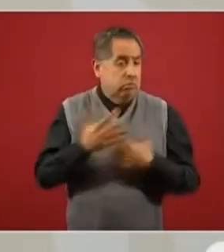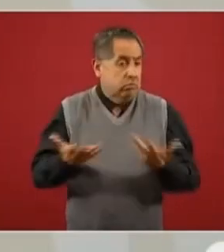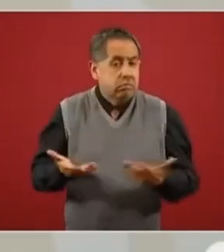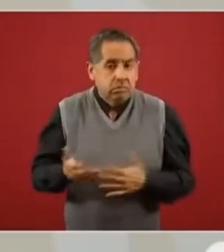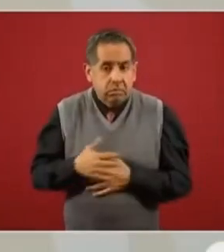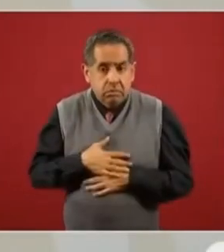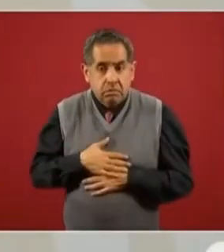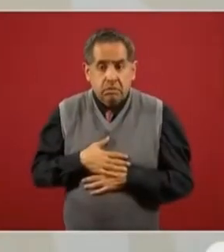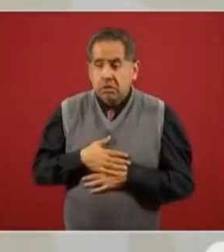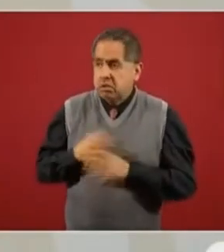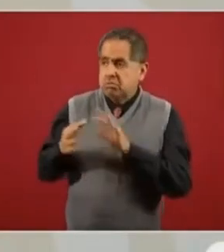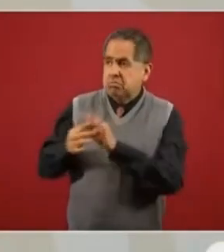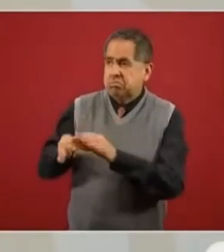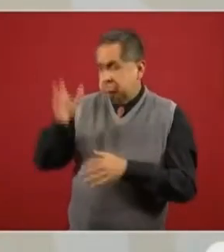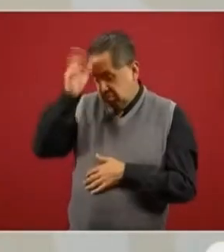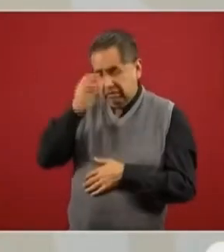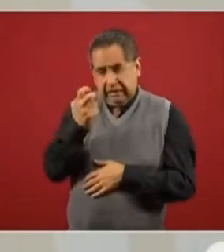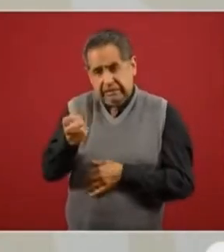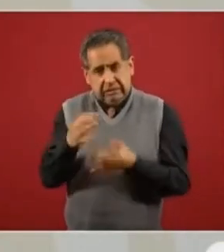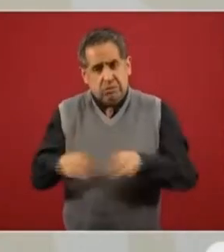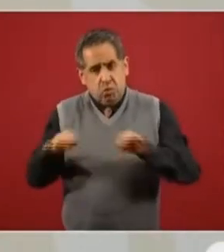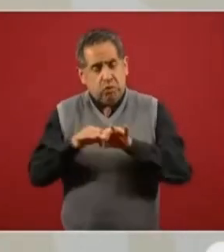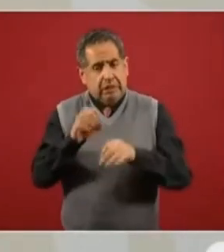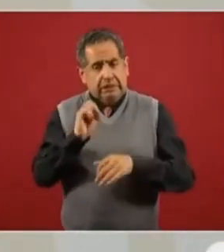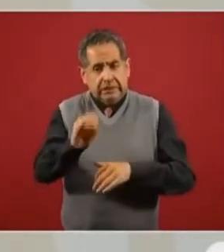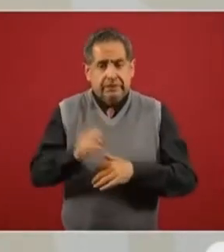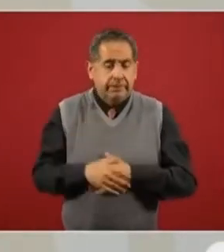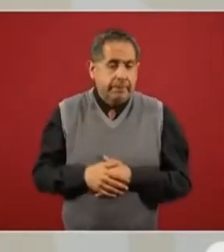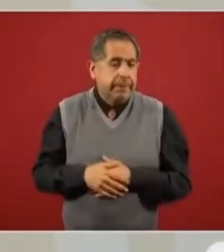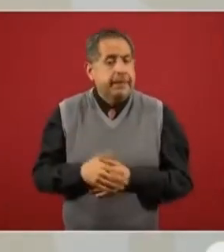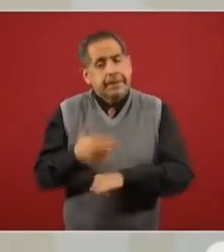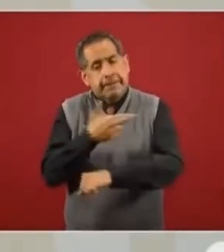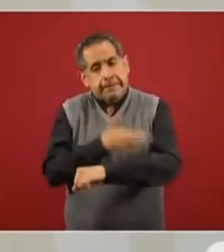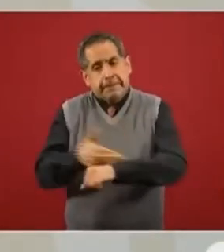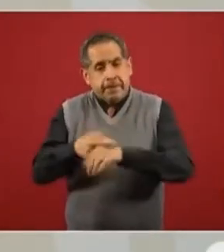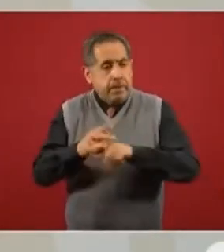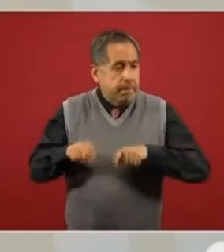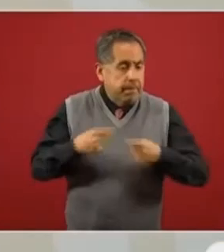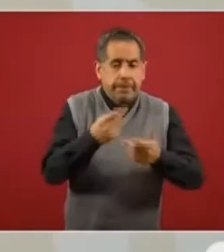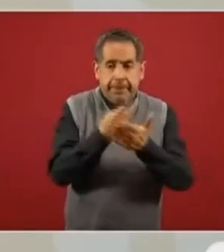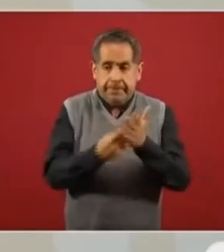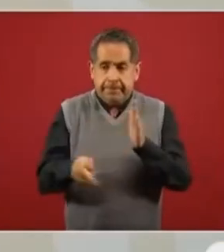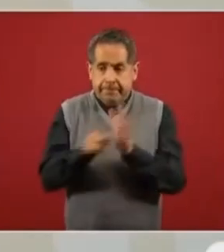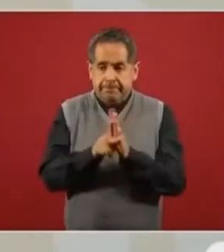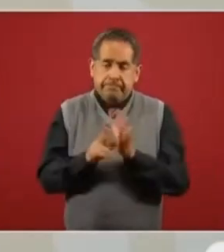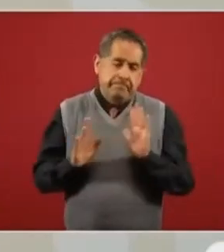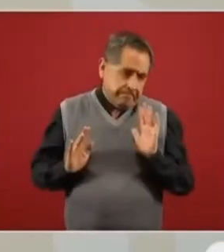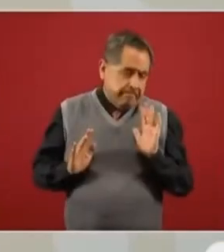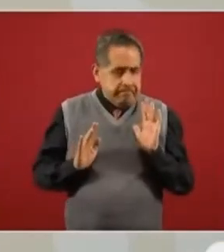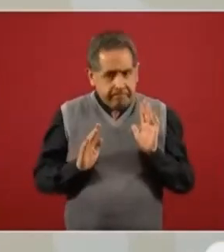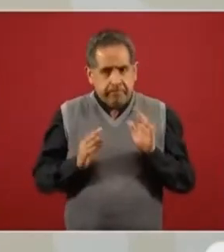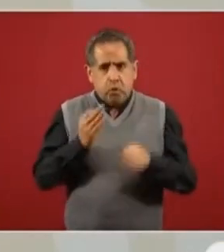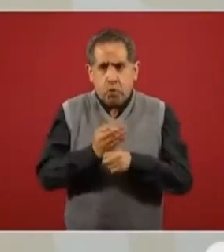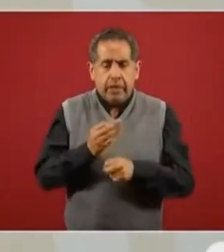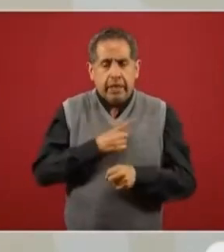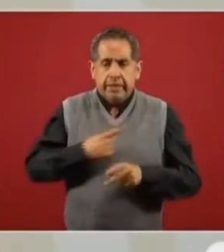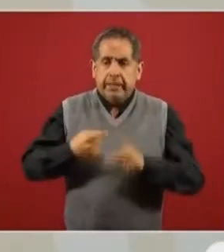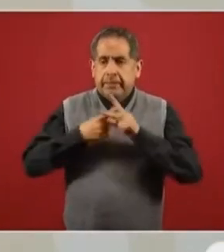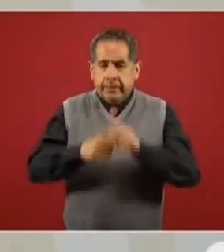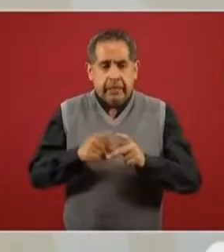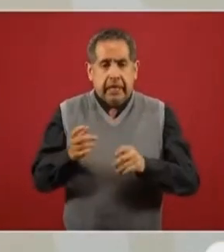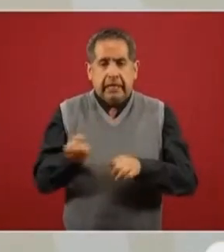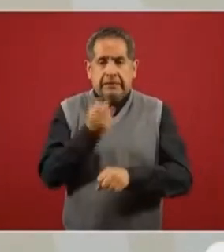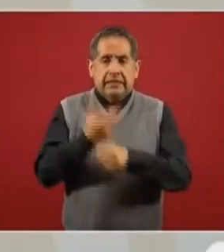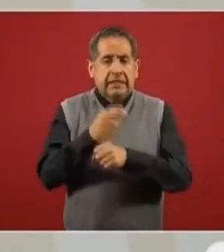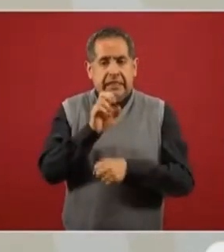estamos profundamente convencidos de la importancia de esto. El proceso de basificación que hoy necesita emprender la